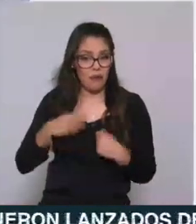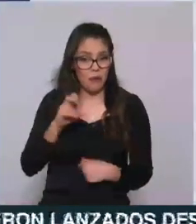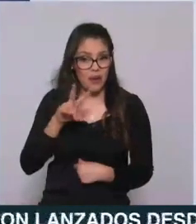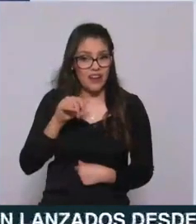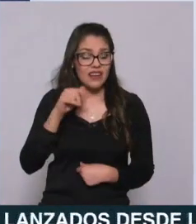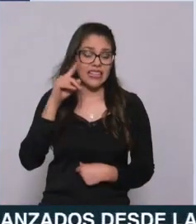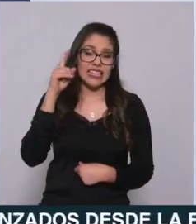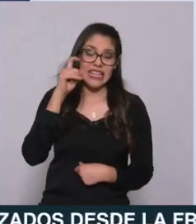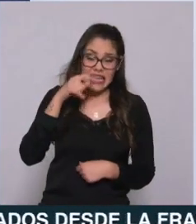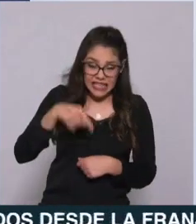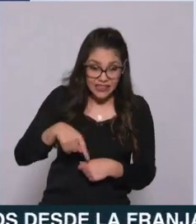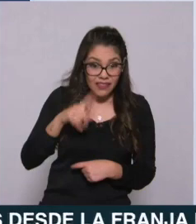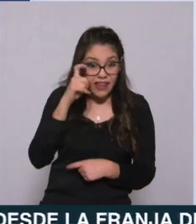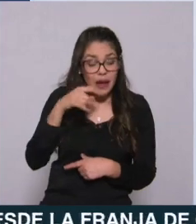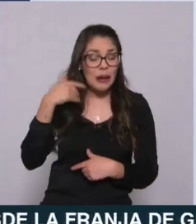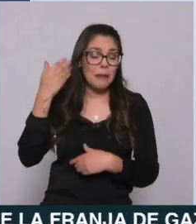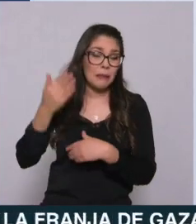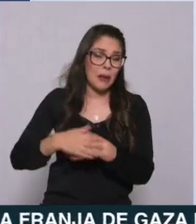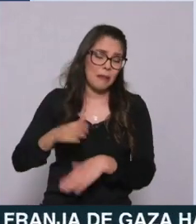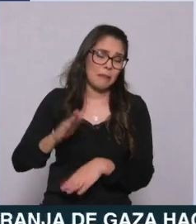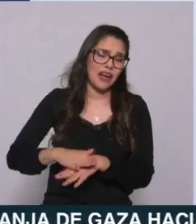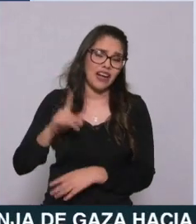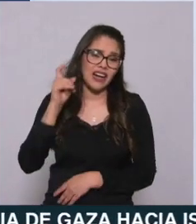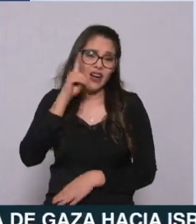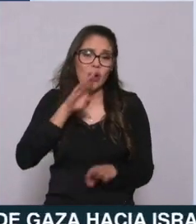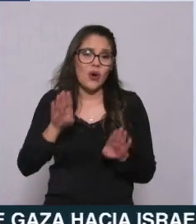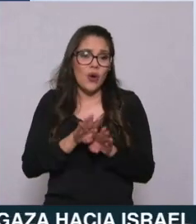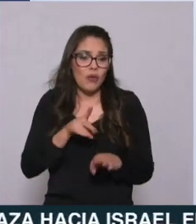en los próximos días para saber cómo es que se hacen